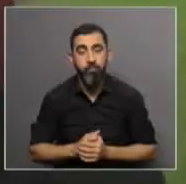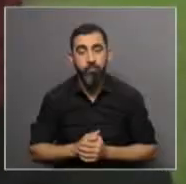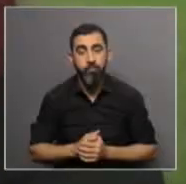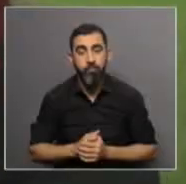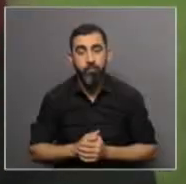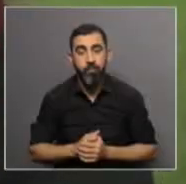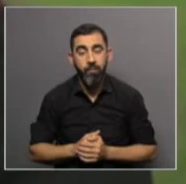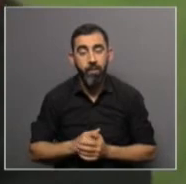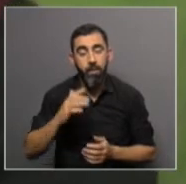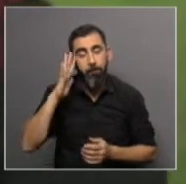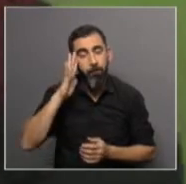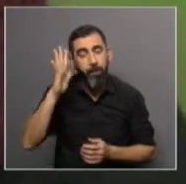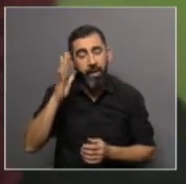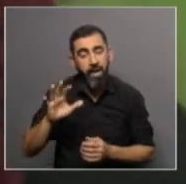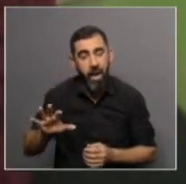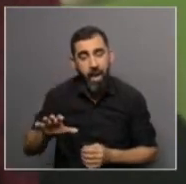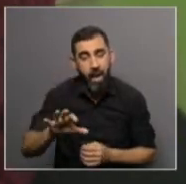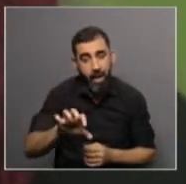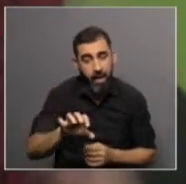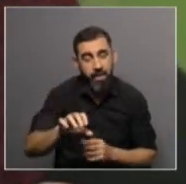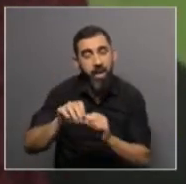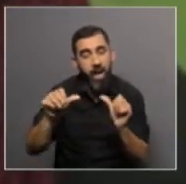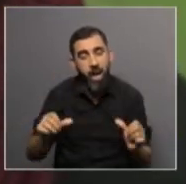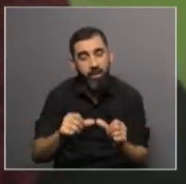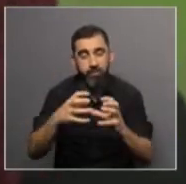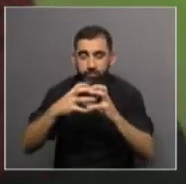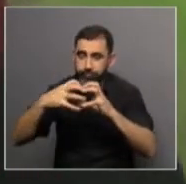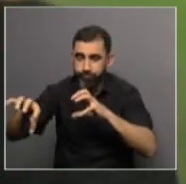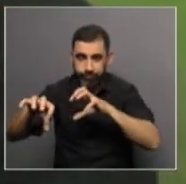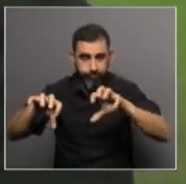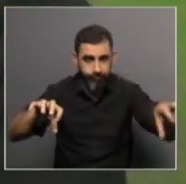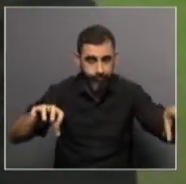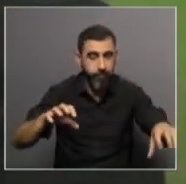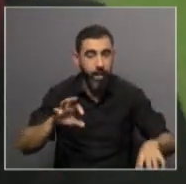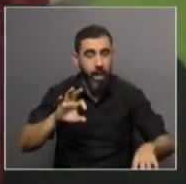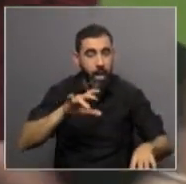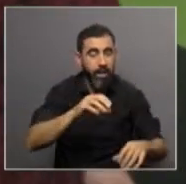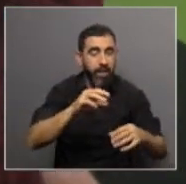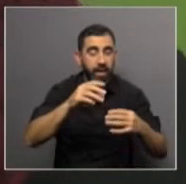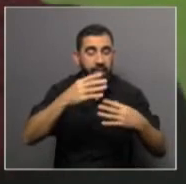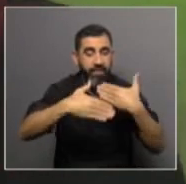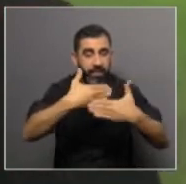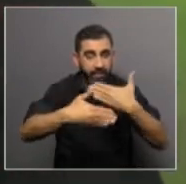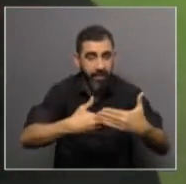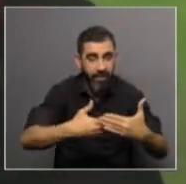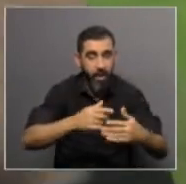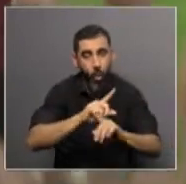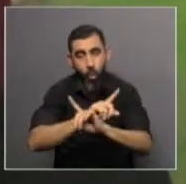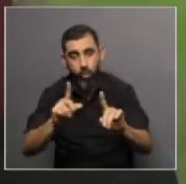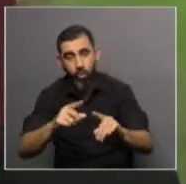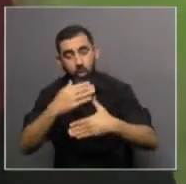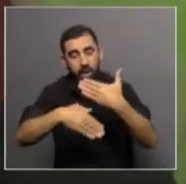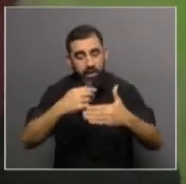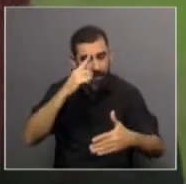Bueno, cuando pensamos en arañas siempre hacemos una gran división. Las arañas de tela y las que no. De hecho, las de tela son de las que más